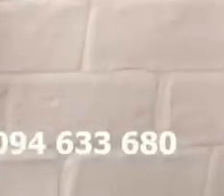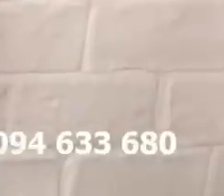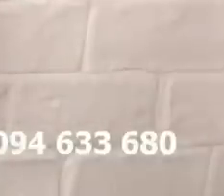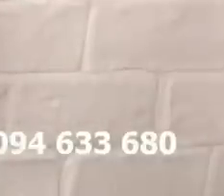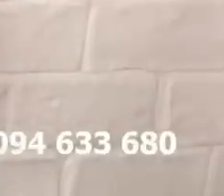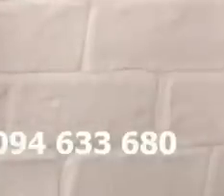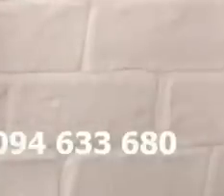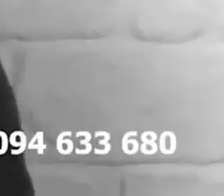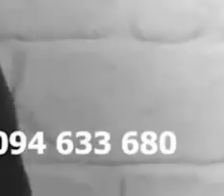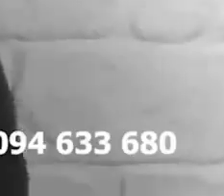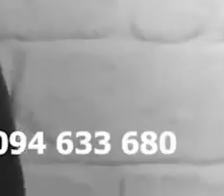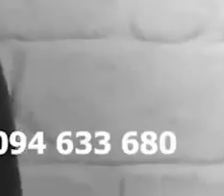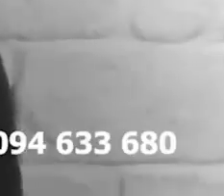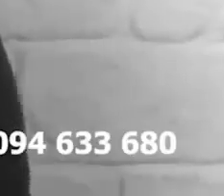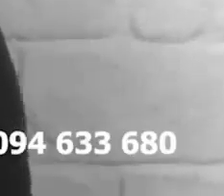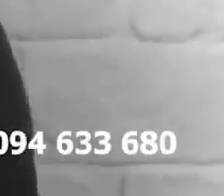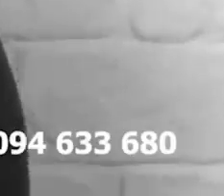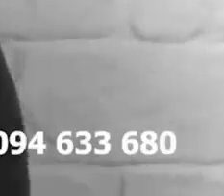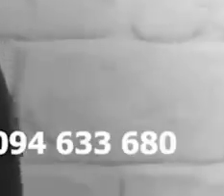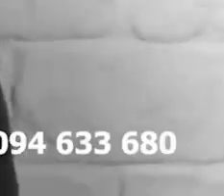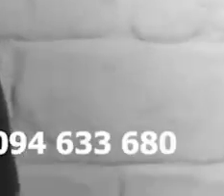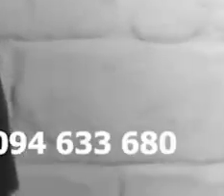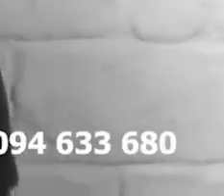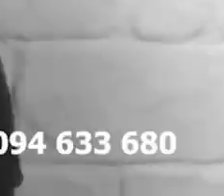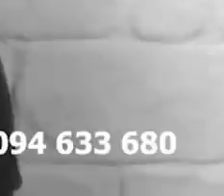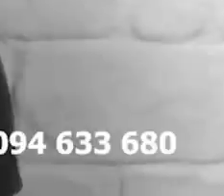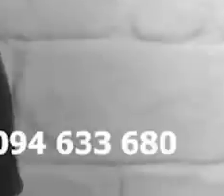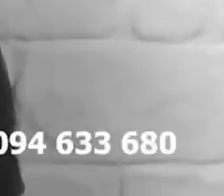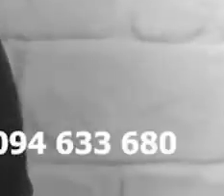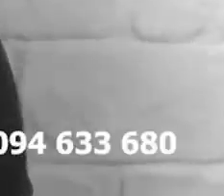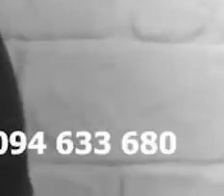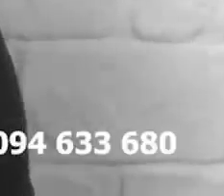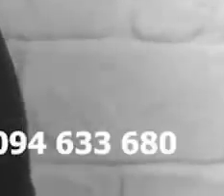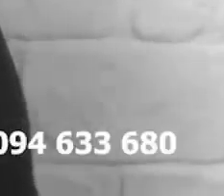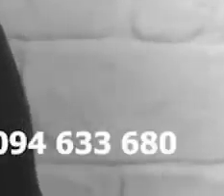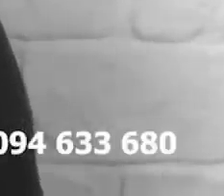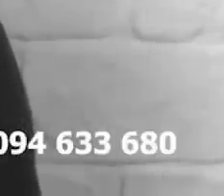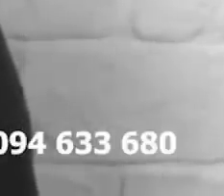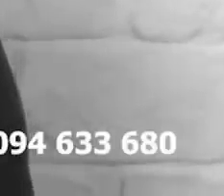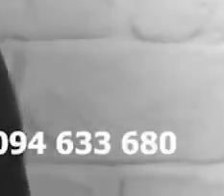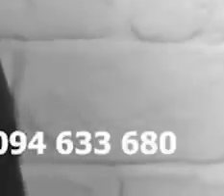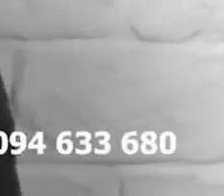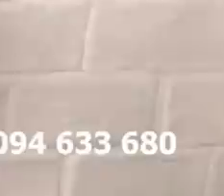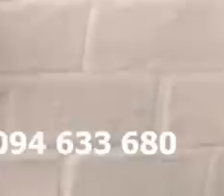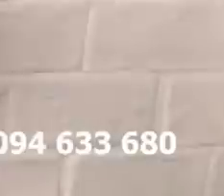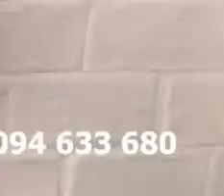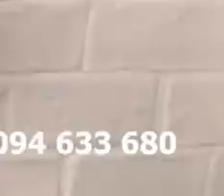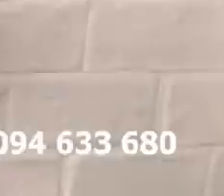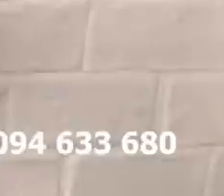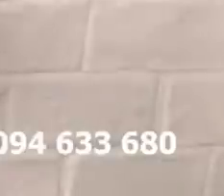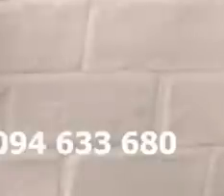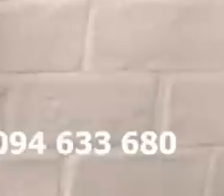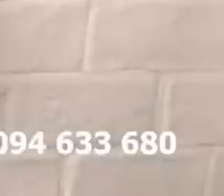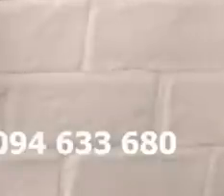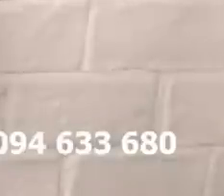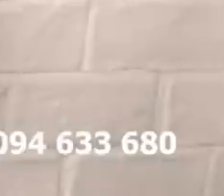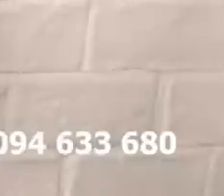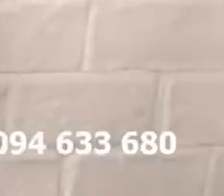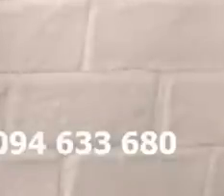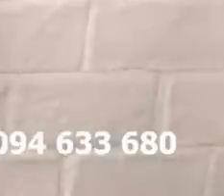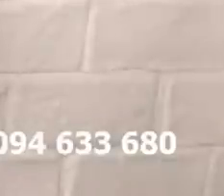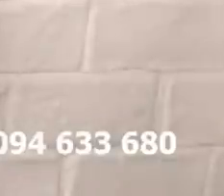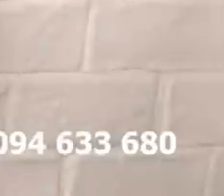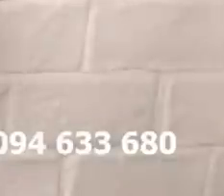pelean en las redes sociales, otros se reparten los beneficios que otorga el poder de estar ahí arriba. Y cuando baja el sol y hace